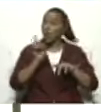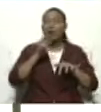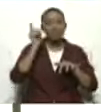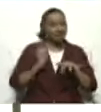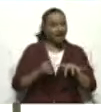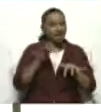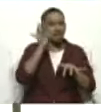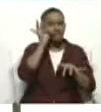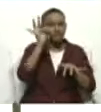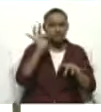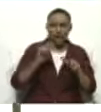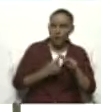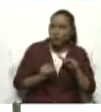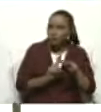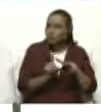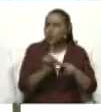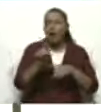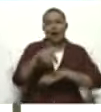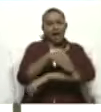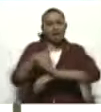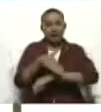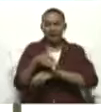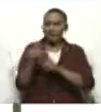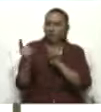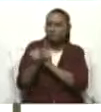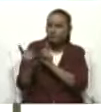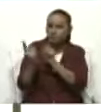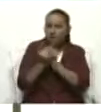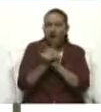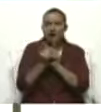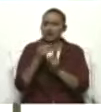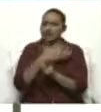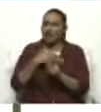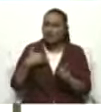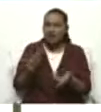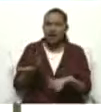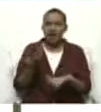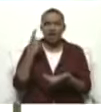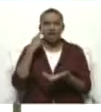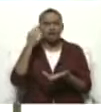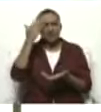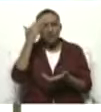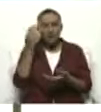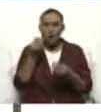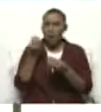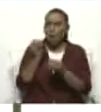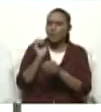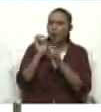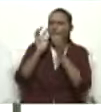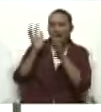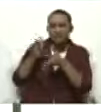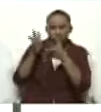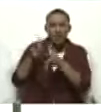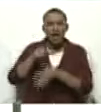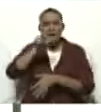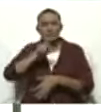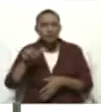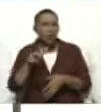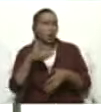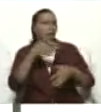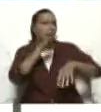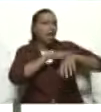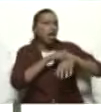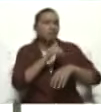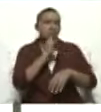vivencias, sus dolores, sus quejas, sus peticiones para lograr justicia. Cuando hay justicia, hay paz.